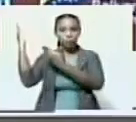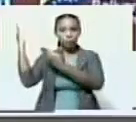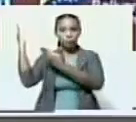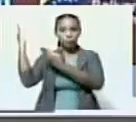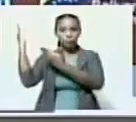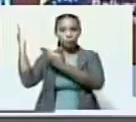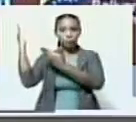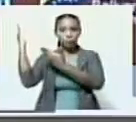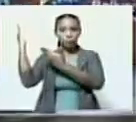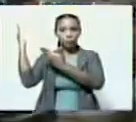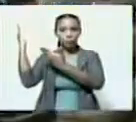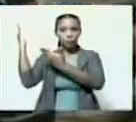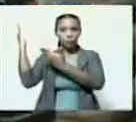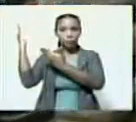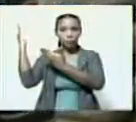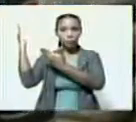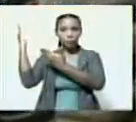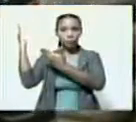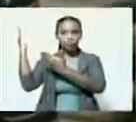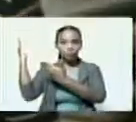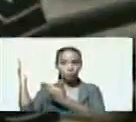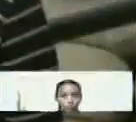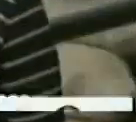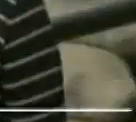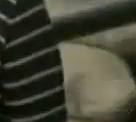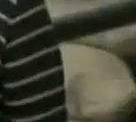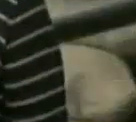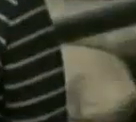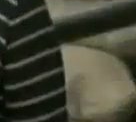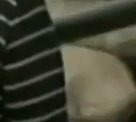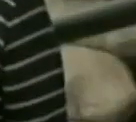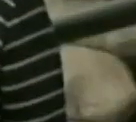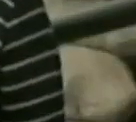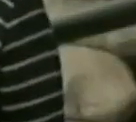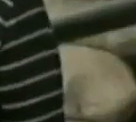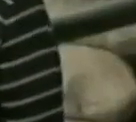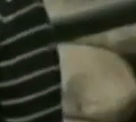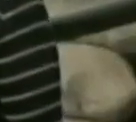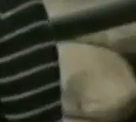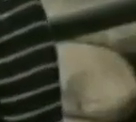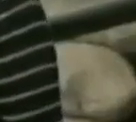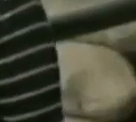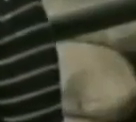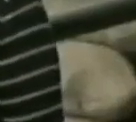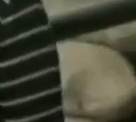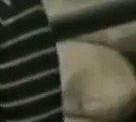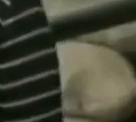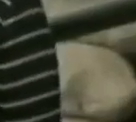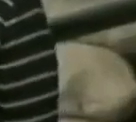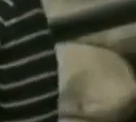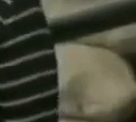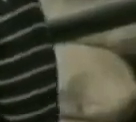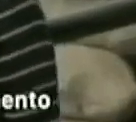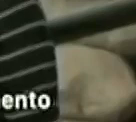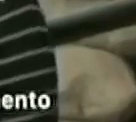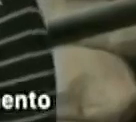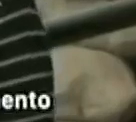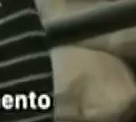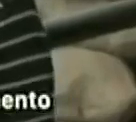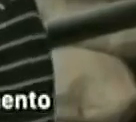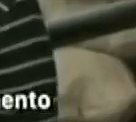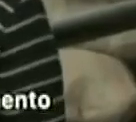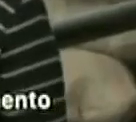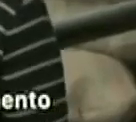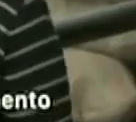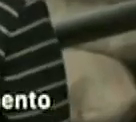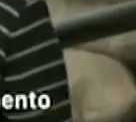video. Me encuentro en la población El Amparo. Pues, ¿qué le puedo decir? Primero que todo, darle gracias